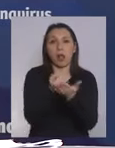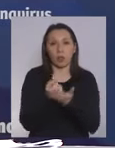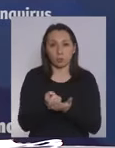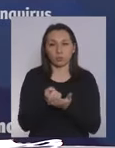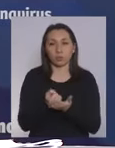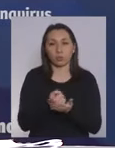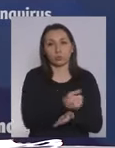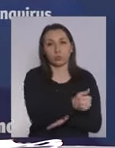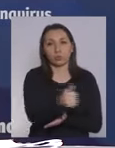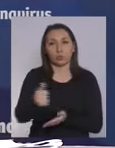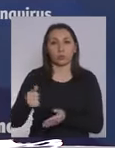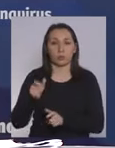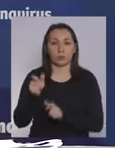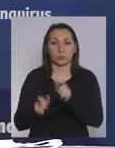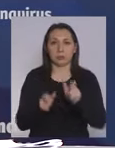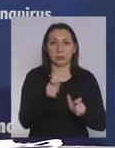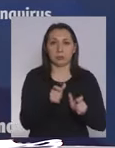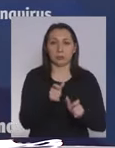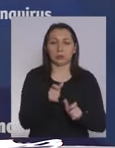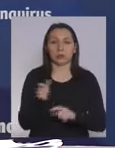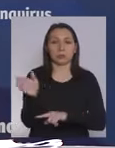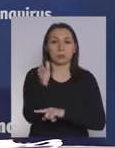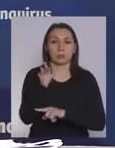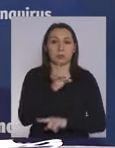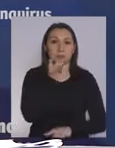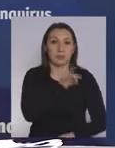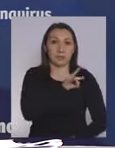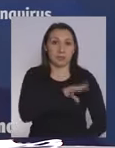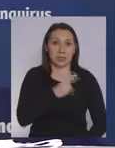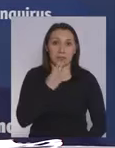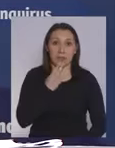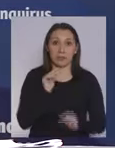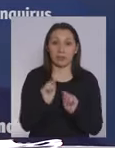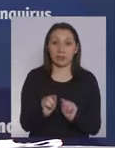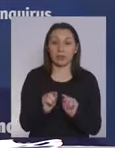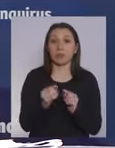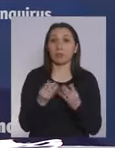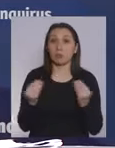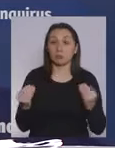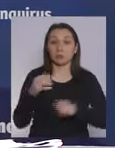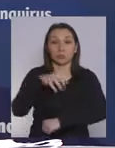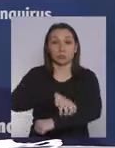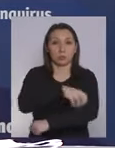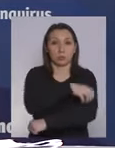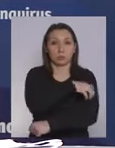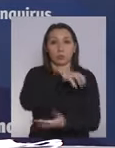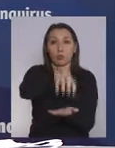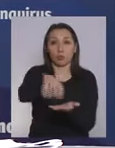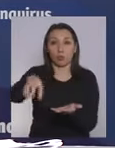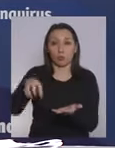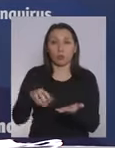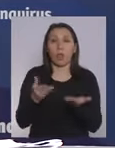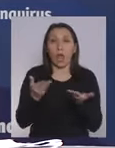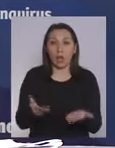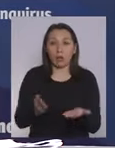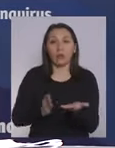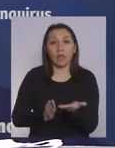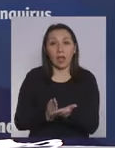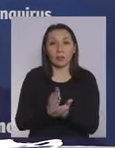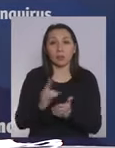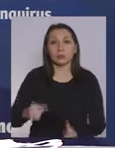de todos nuestros compatriotas sobre todo ahora que varias regiones varias comunas van a entrar